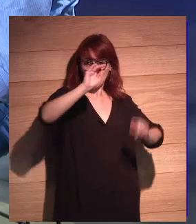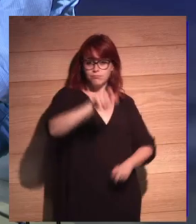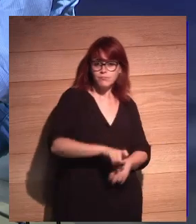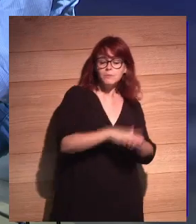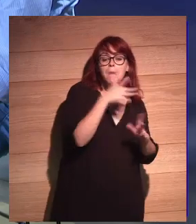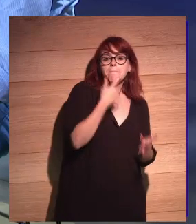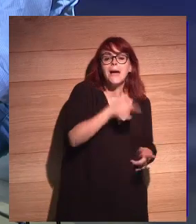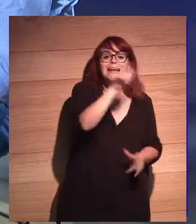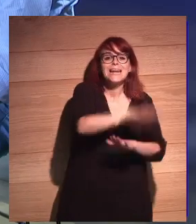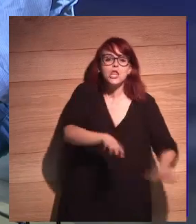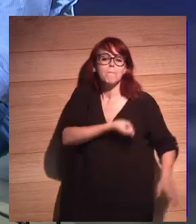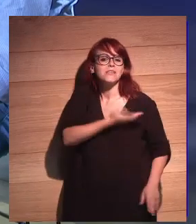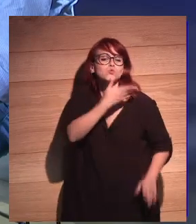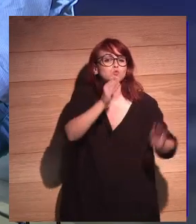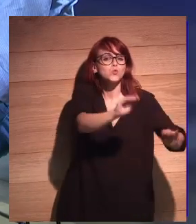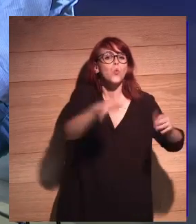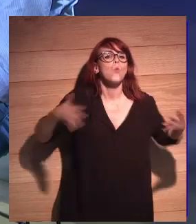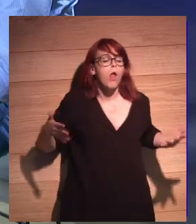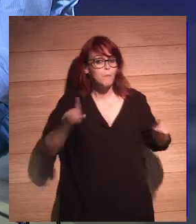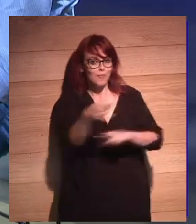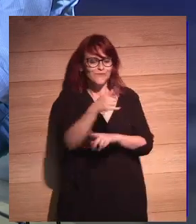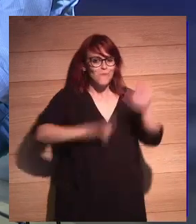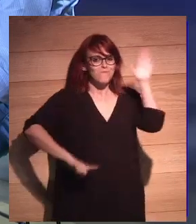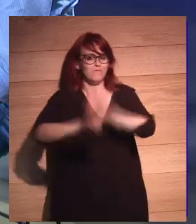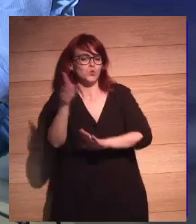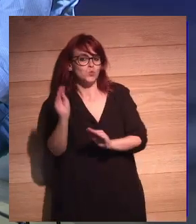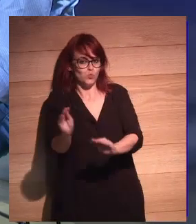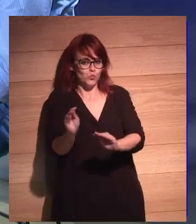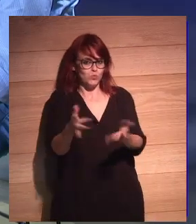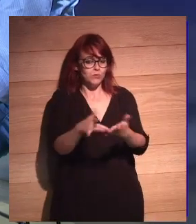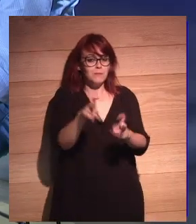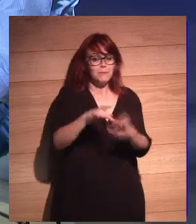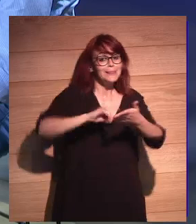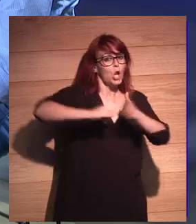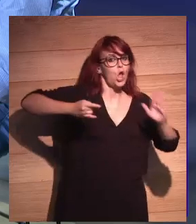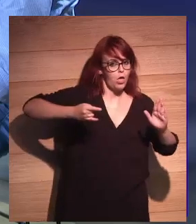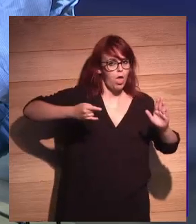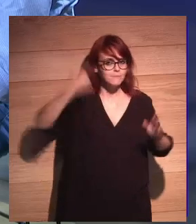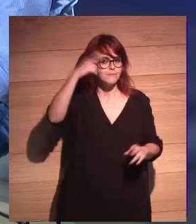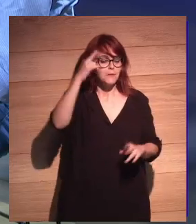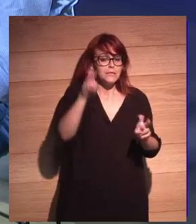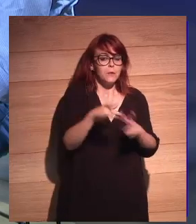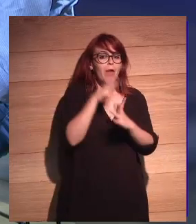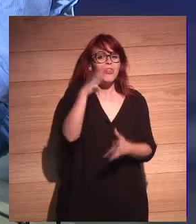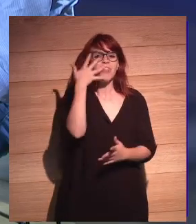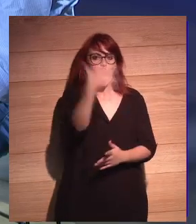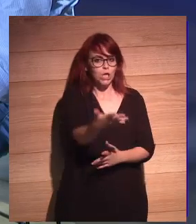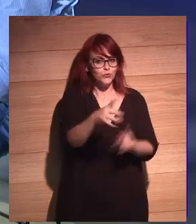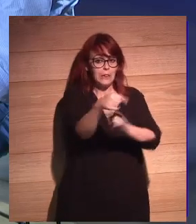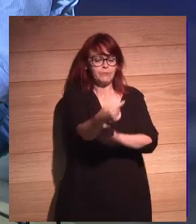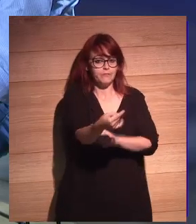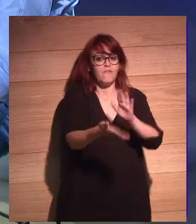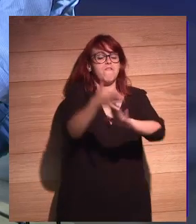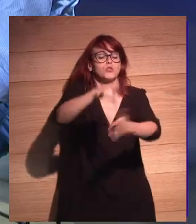pasión de los niños y a partir de ahí desarrollarse profesionalmente, porque la tecnología, como han dicho, al final les captarás durante 5 años, pero luego ya